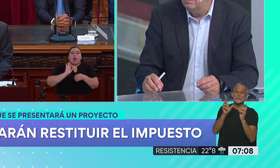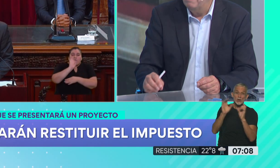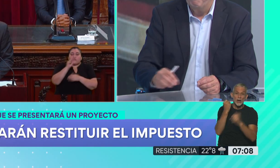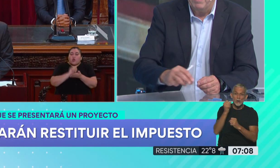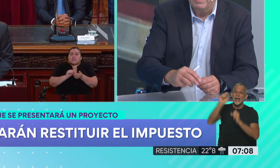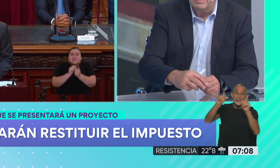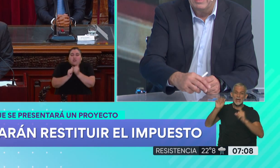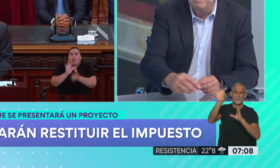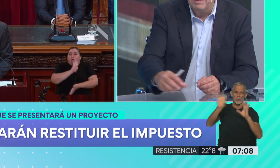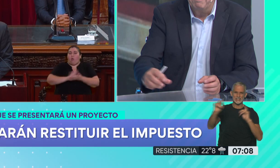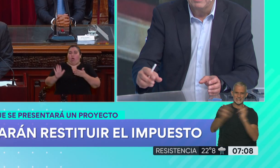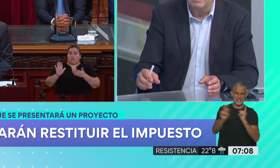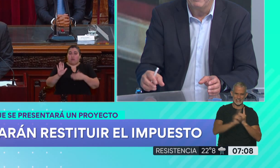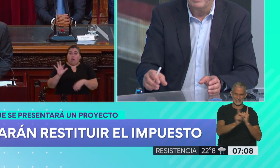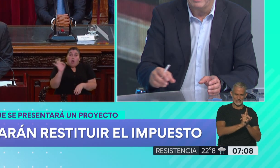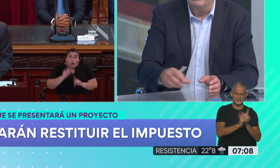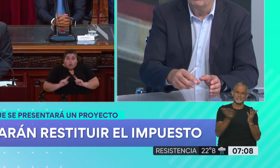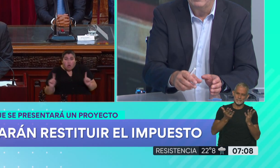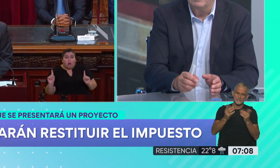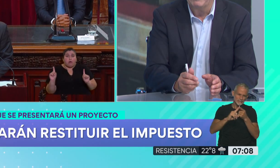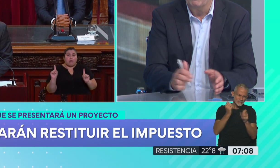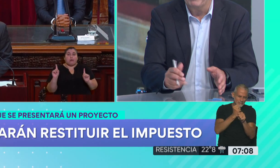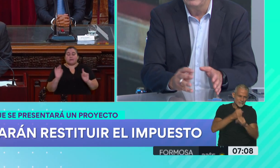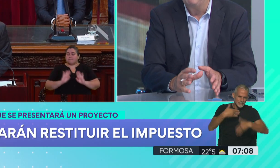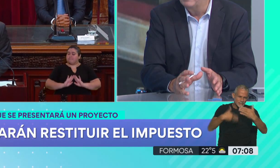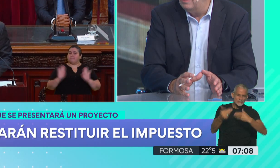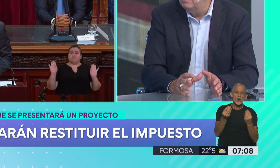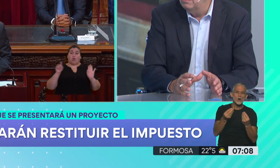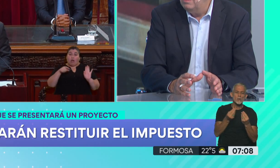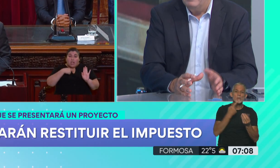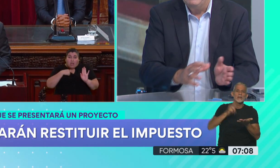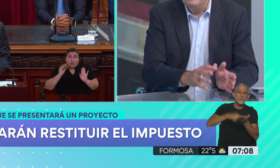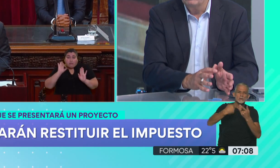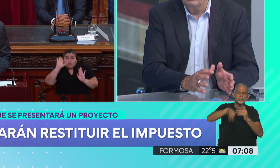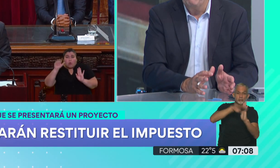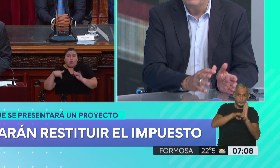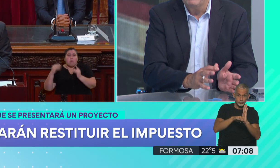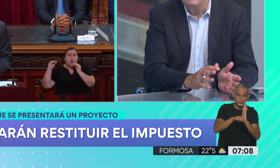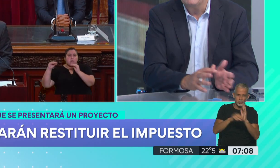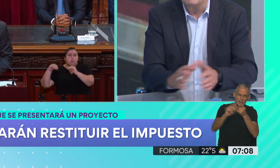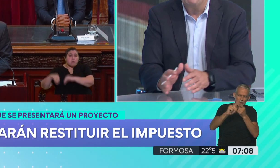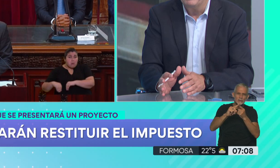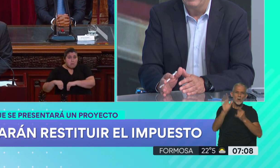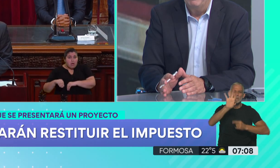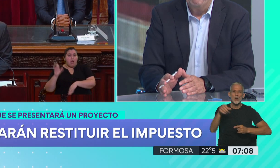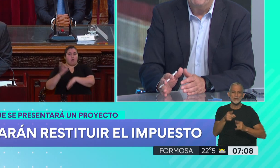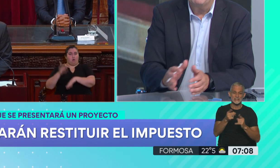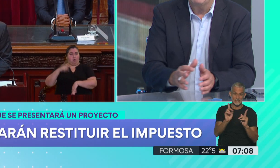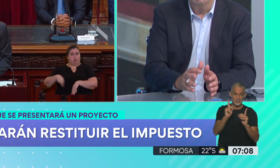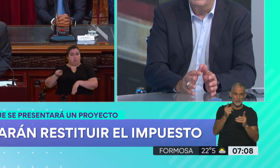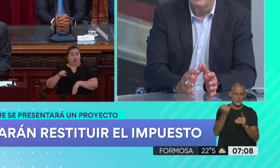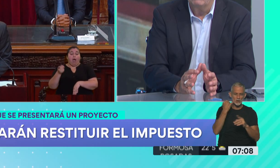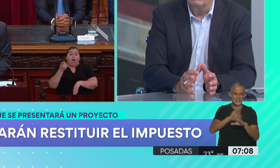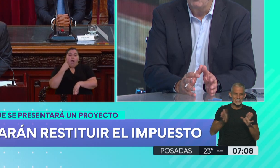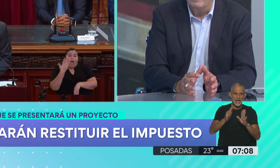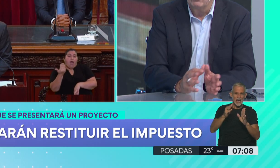provinciales. Me parece que ahí van a empezar a trabajar en lo que tiene que ver con paquetes fiscales, y eso después se va a tener que replicar, me parece,